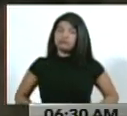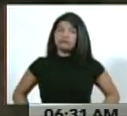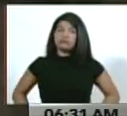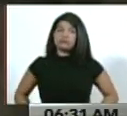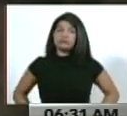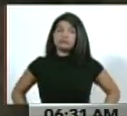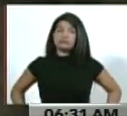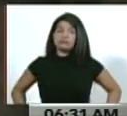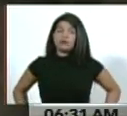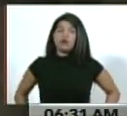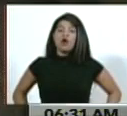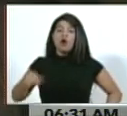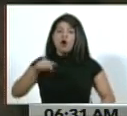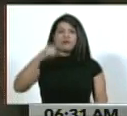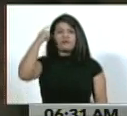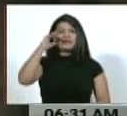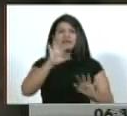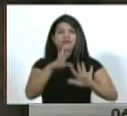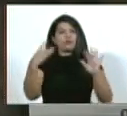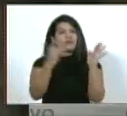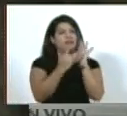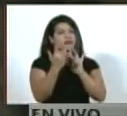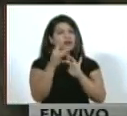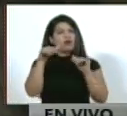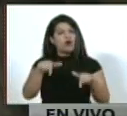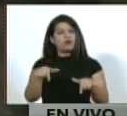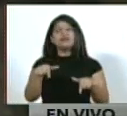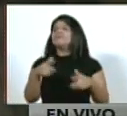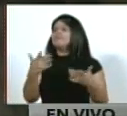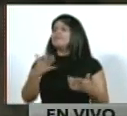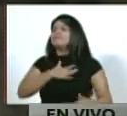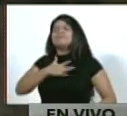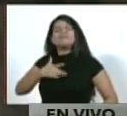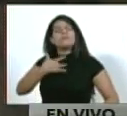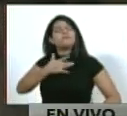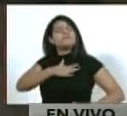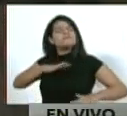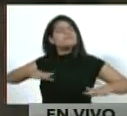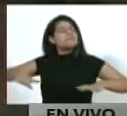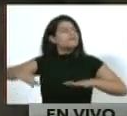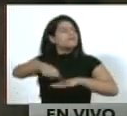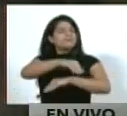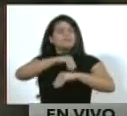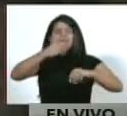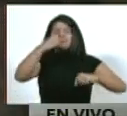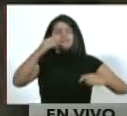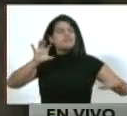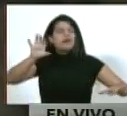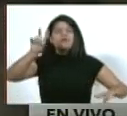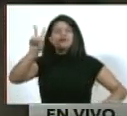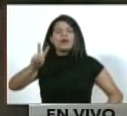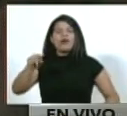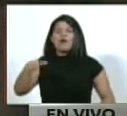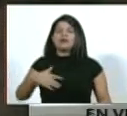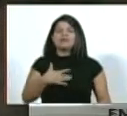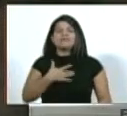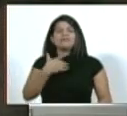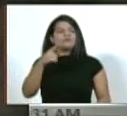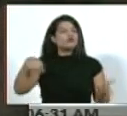Día como hoy, 19 de abril, es un día de patria. Es un día de bolivarianos.